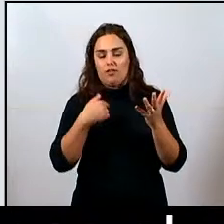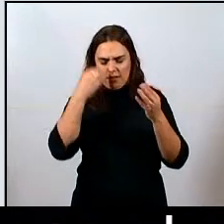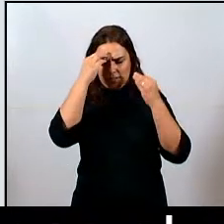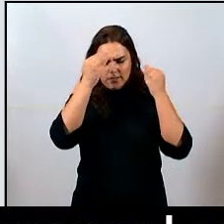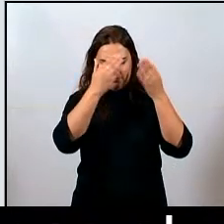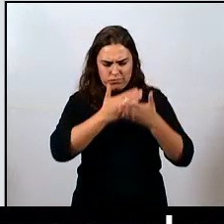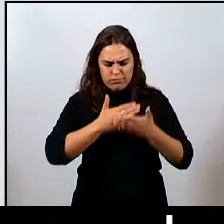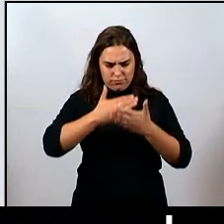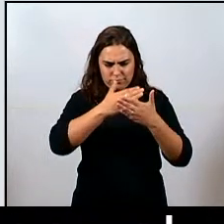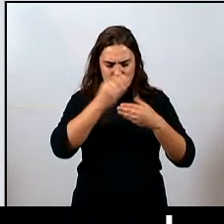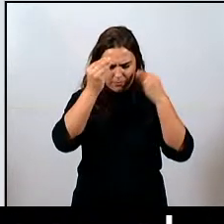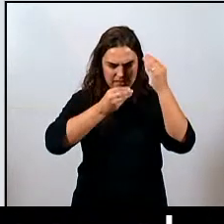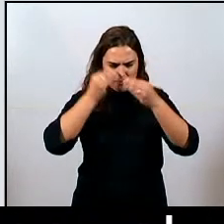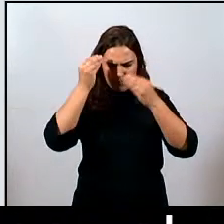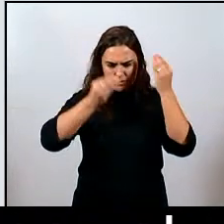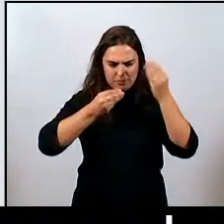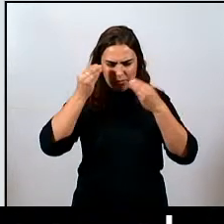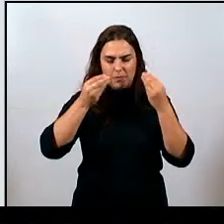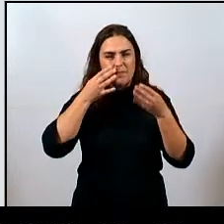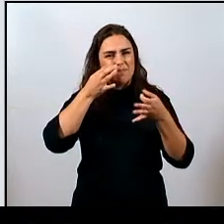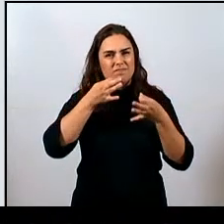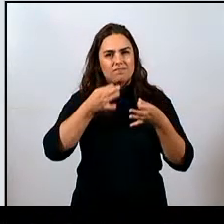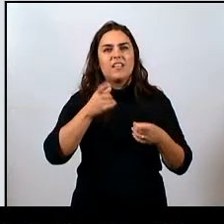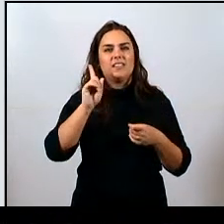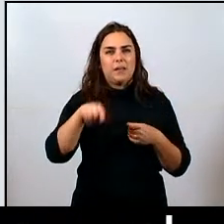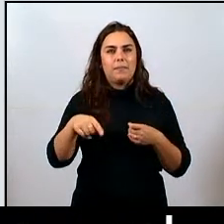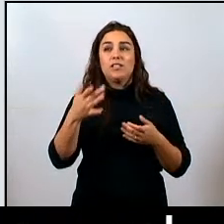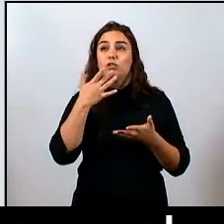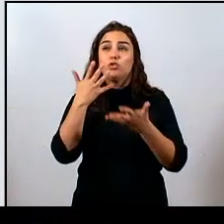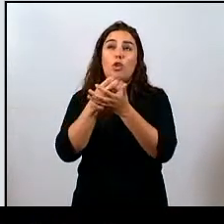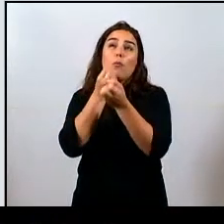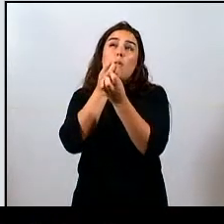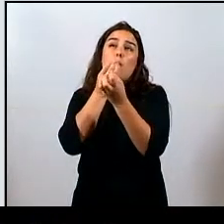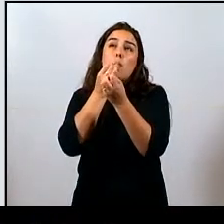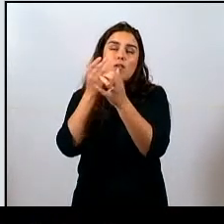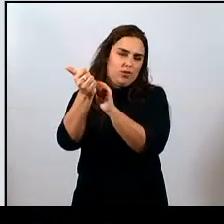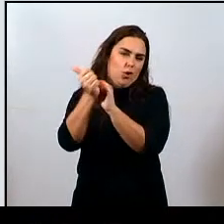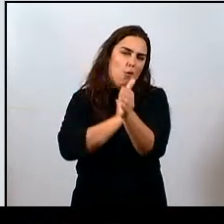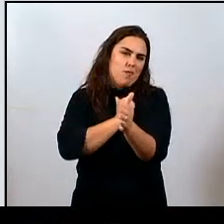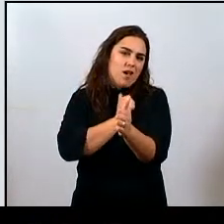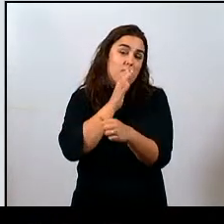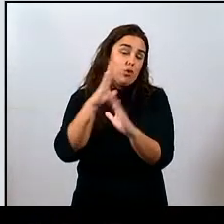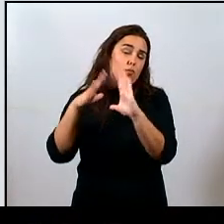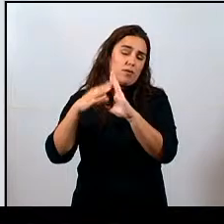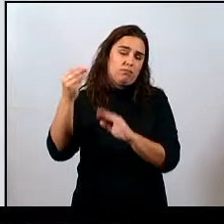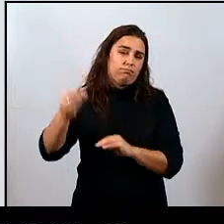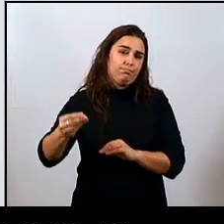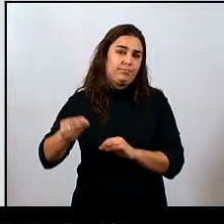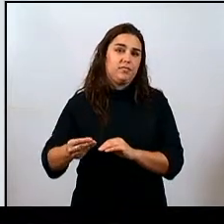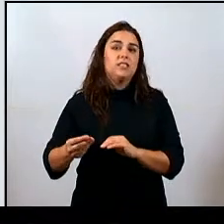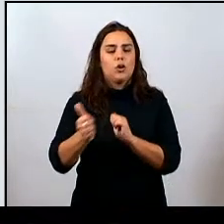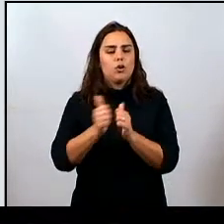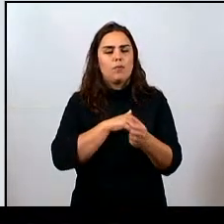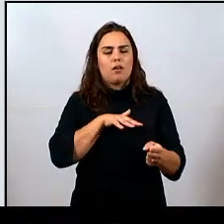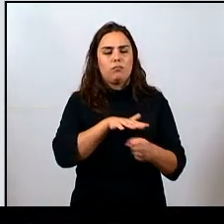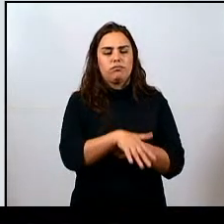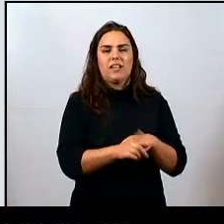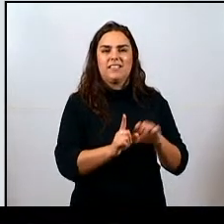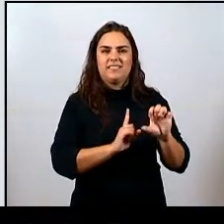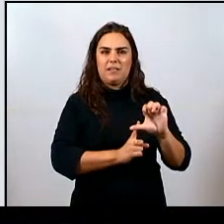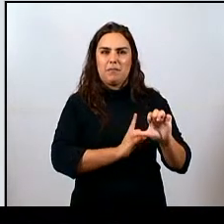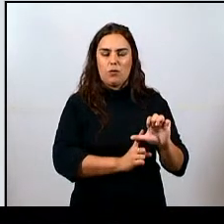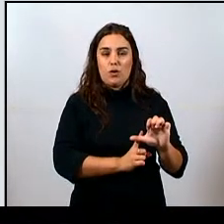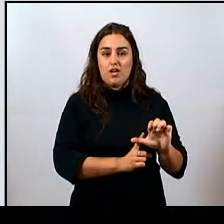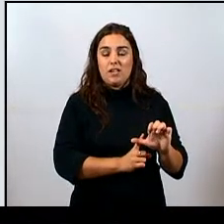muy detenidamente y, por supuesto, a copiar todo lo bueno, que es mucho, que hace la Comunidad de Madrid para aplicarlo en Extremadura